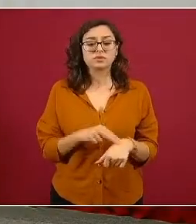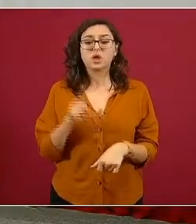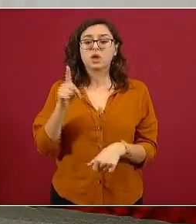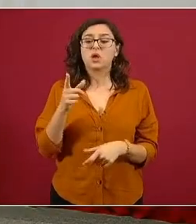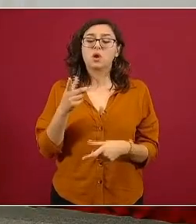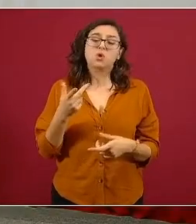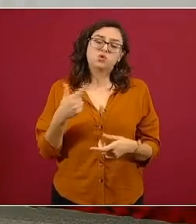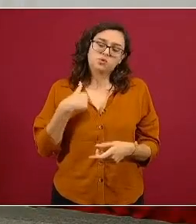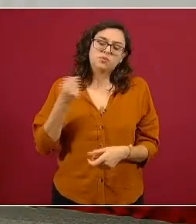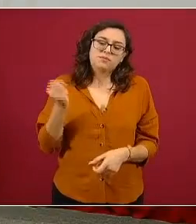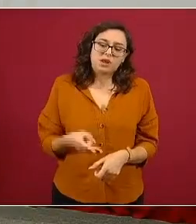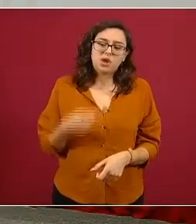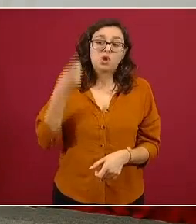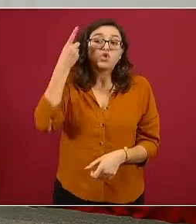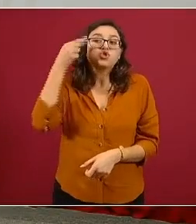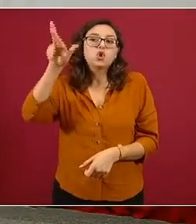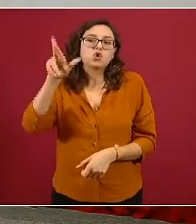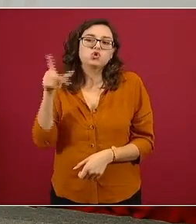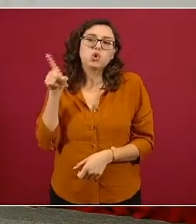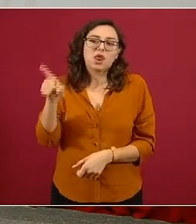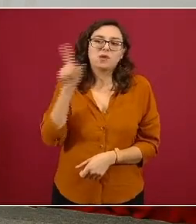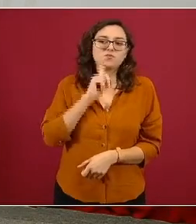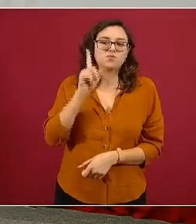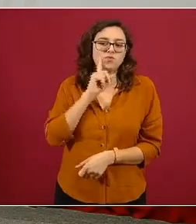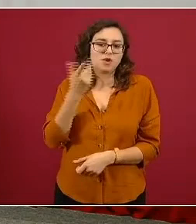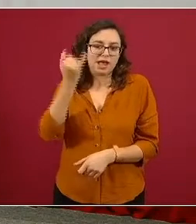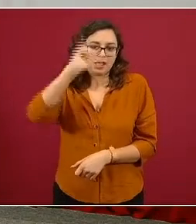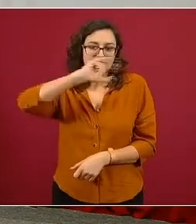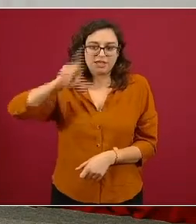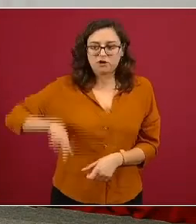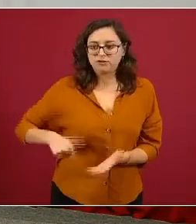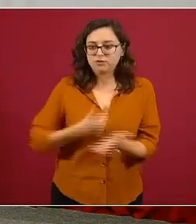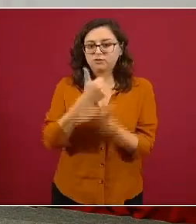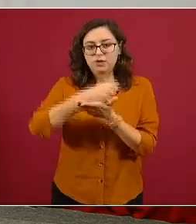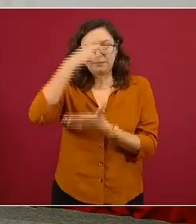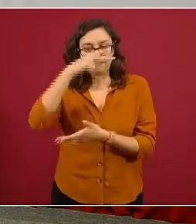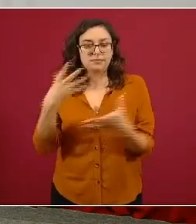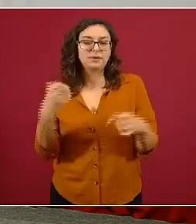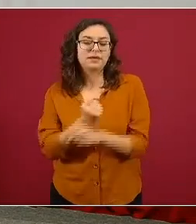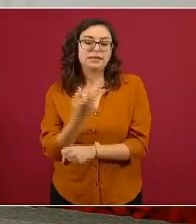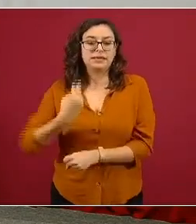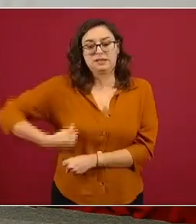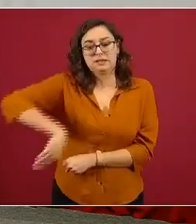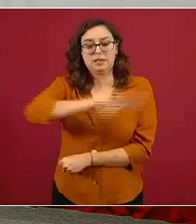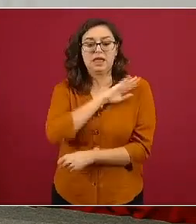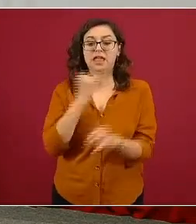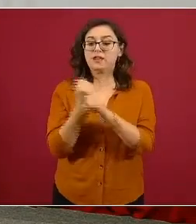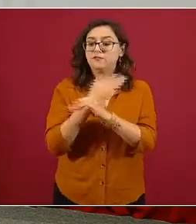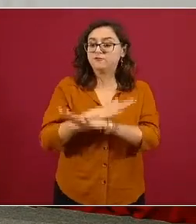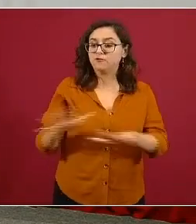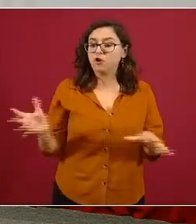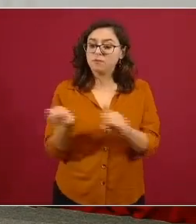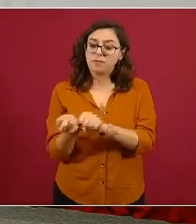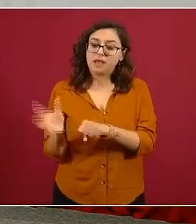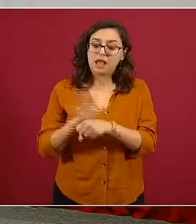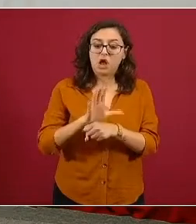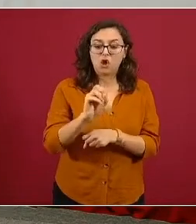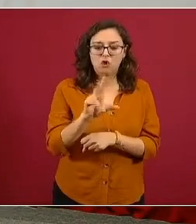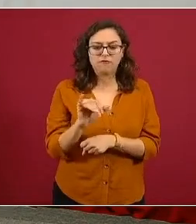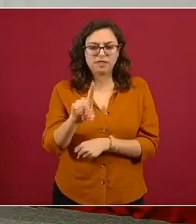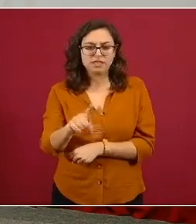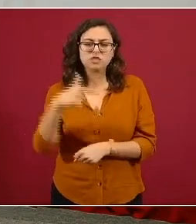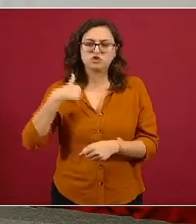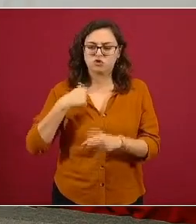Sheinbaum me invitara a su informe COVID. Y aunque yo ya conocía todo lo que están haciendo, me quedé profundamente